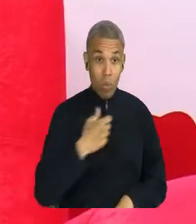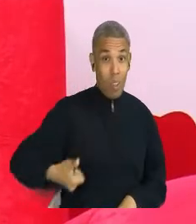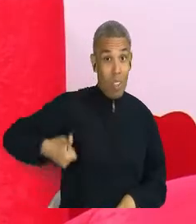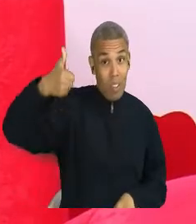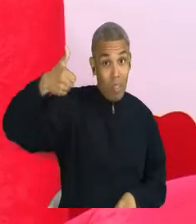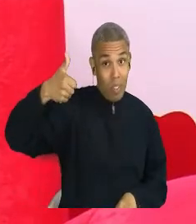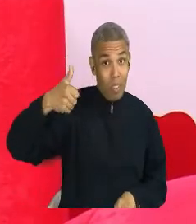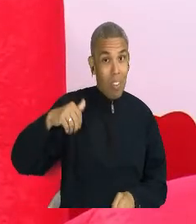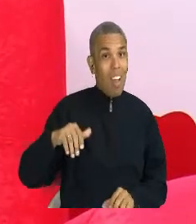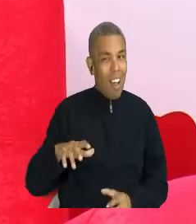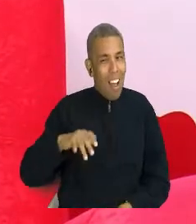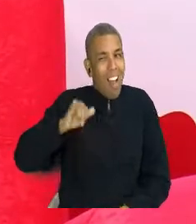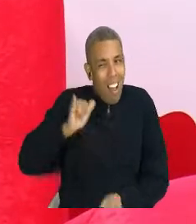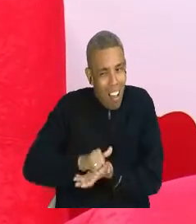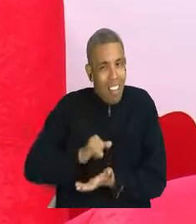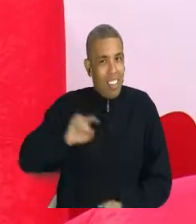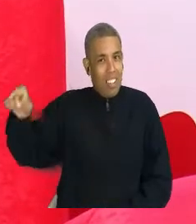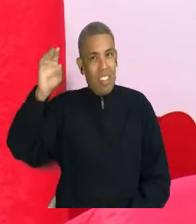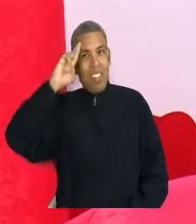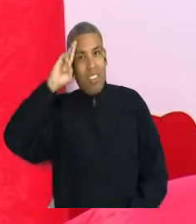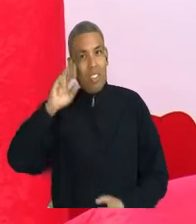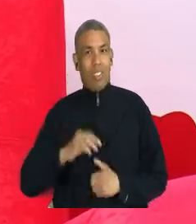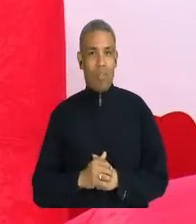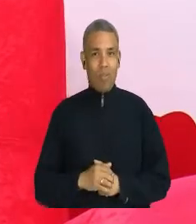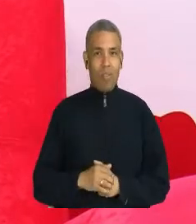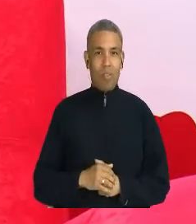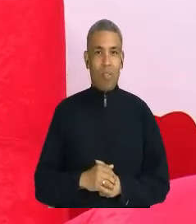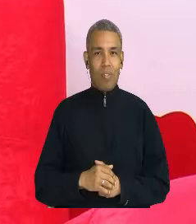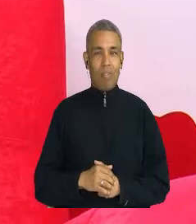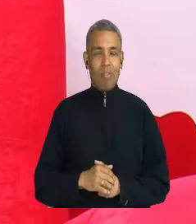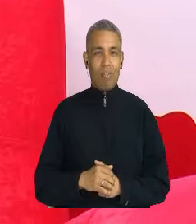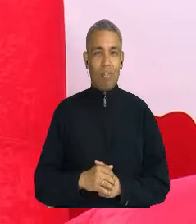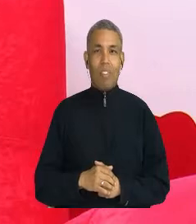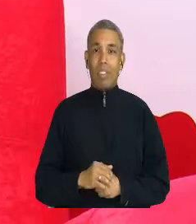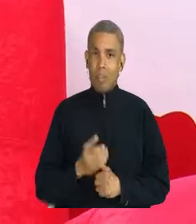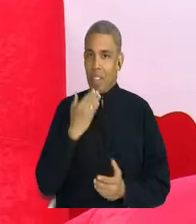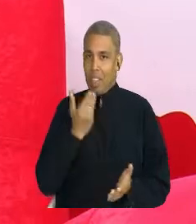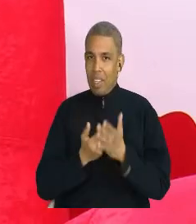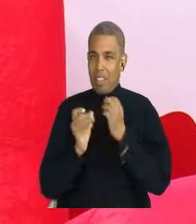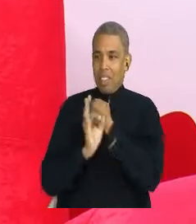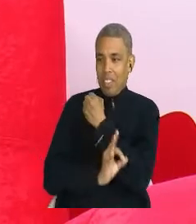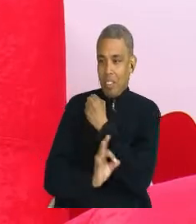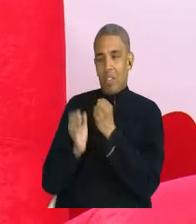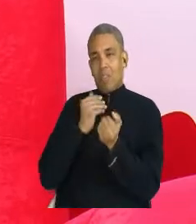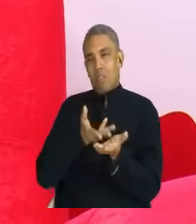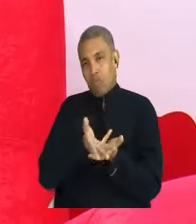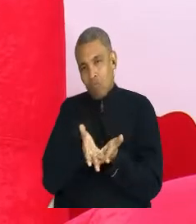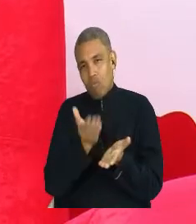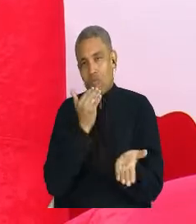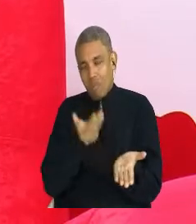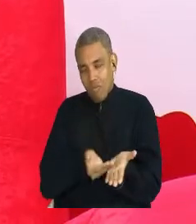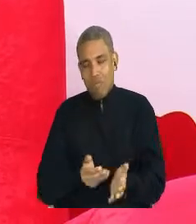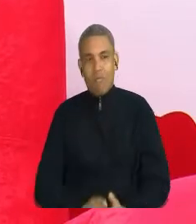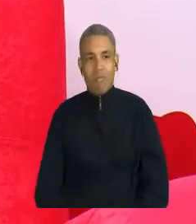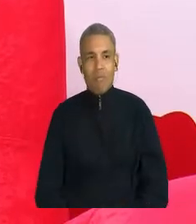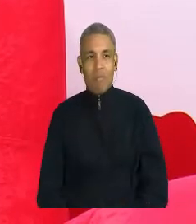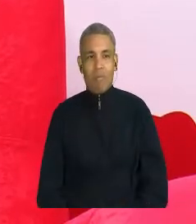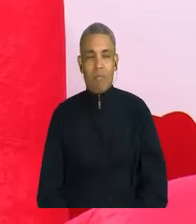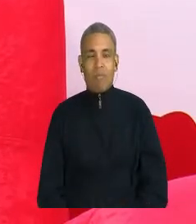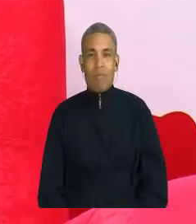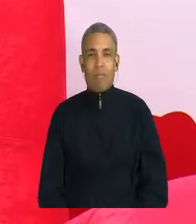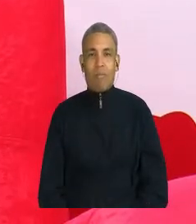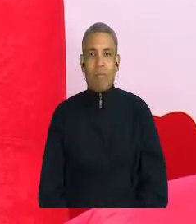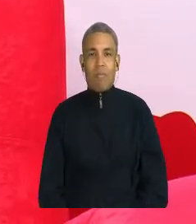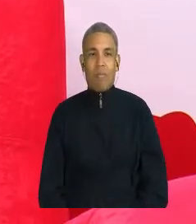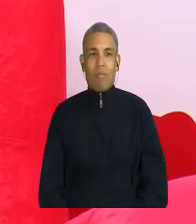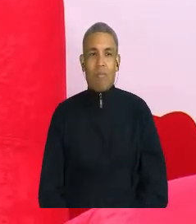gracias a nuestra psicóloga, que siempre está ahí pendiente de traernos los mejores temas para llevar nuestra vida uno a como les venía diciendo. Bueno, y